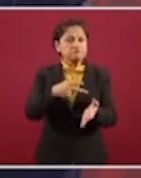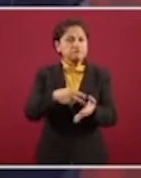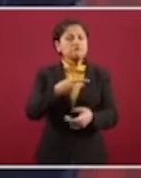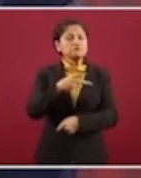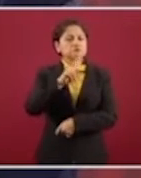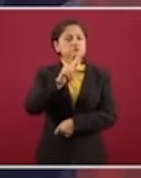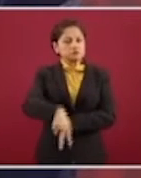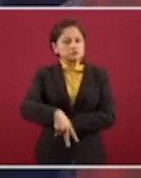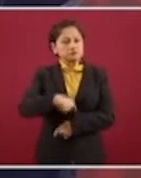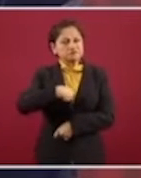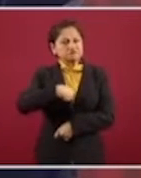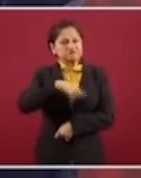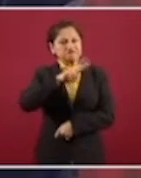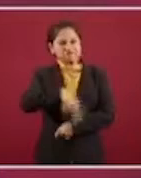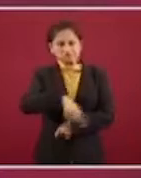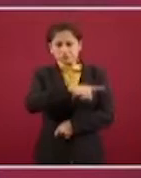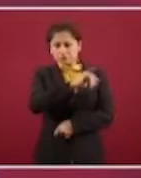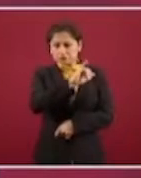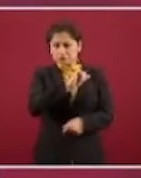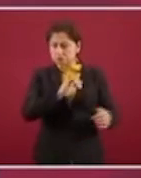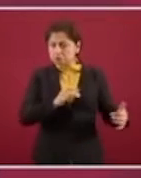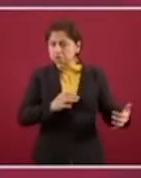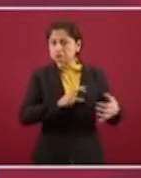cierto, hay cooperación